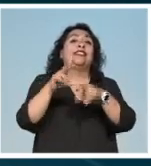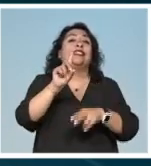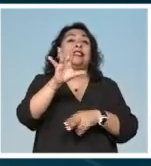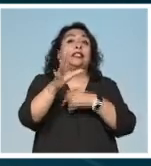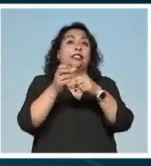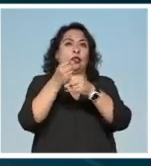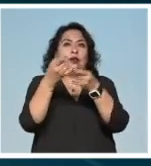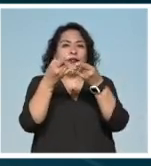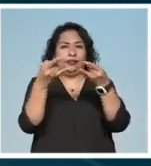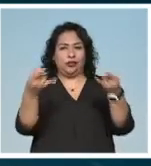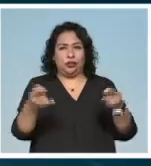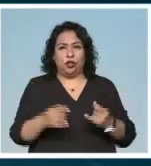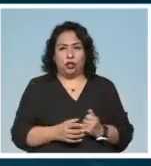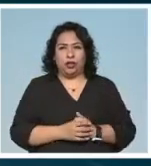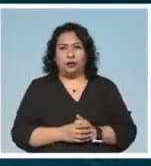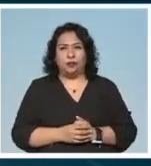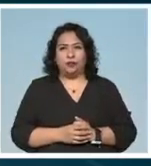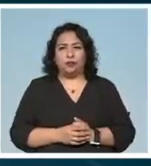historia?